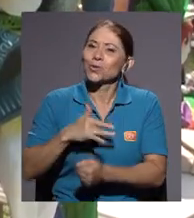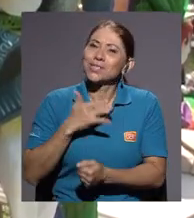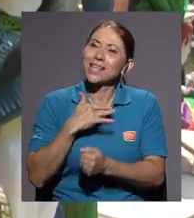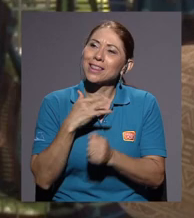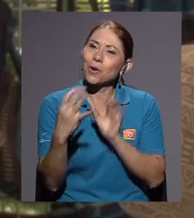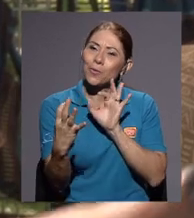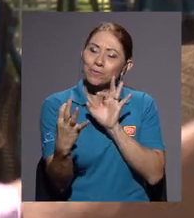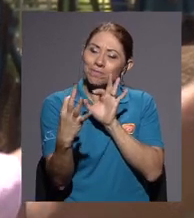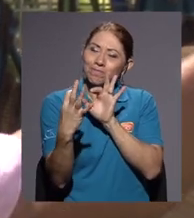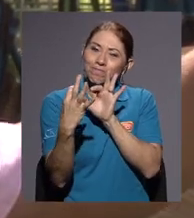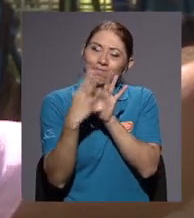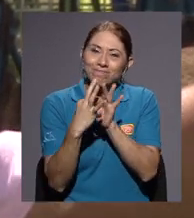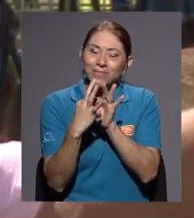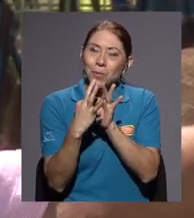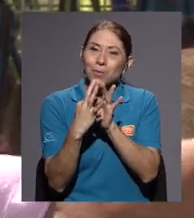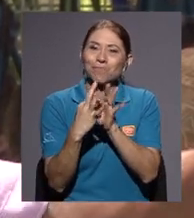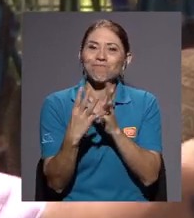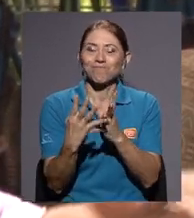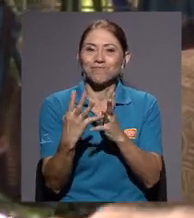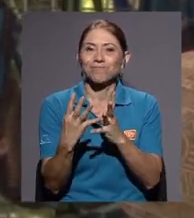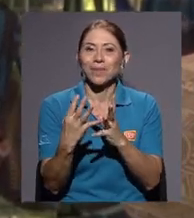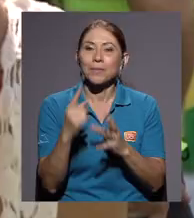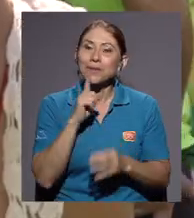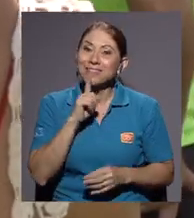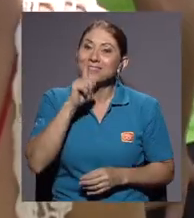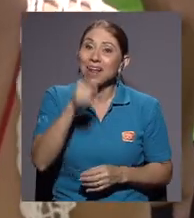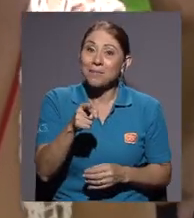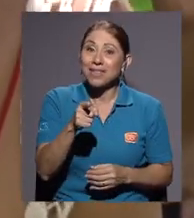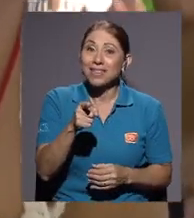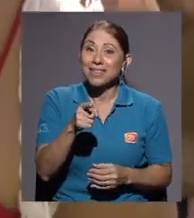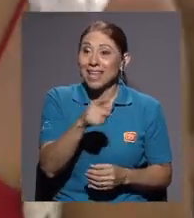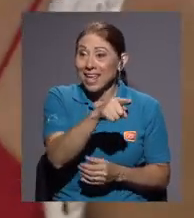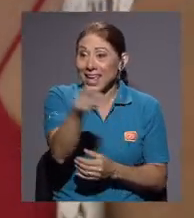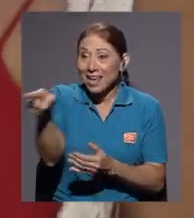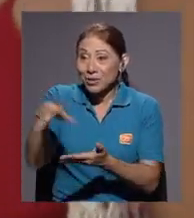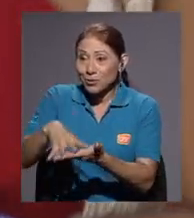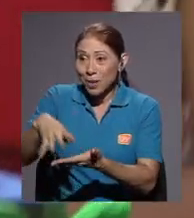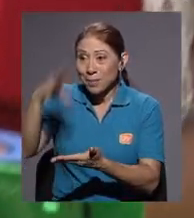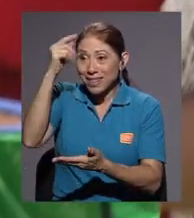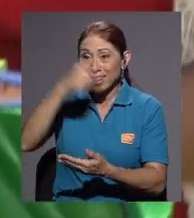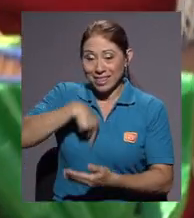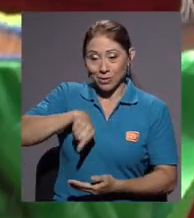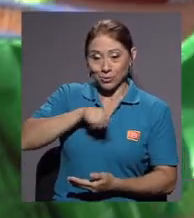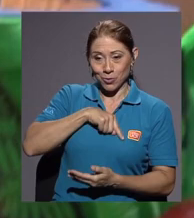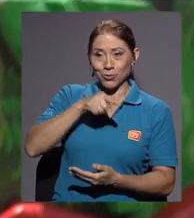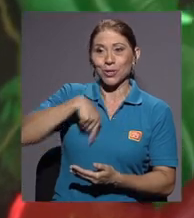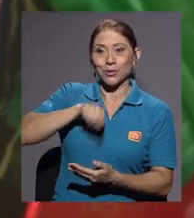una conexión ahí porque realmente ellos aprenden de nosotros y nosotros de ellos.